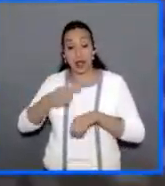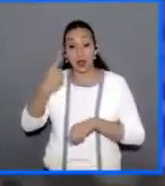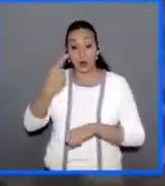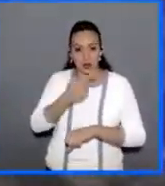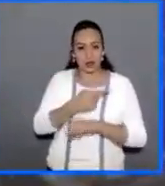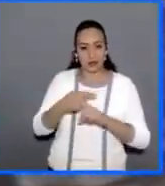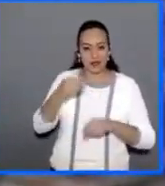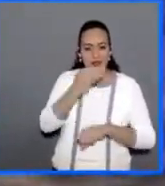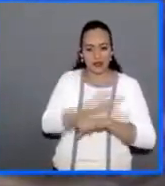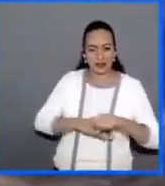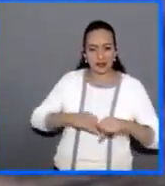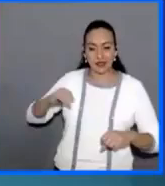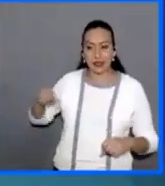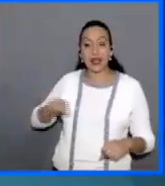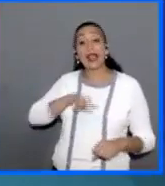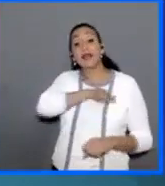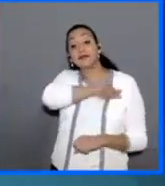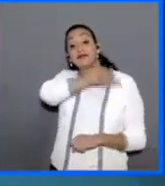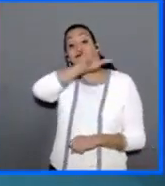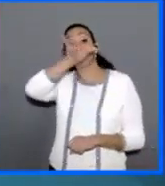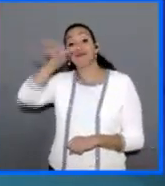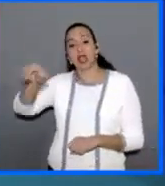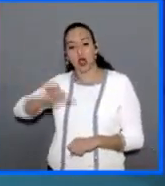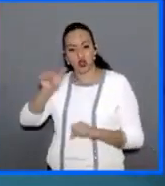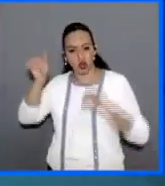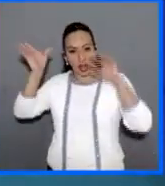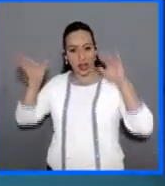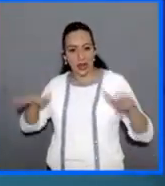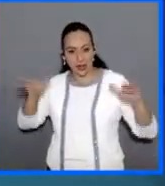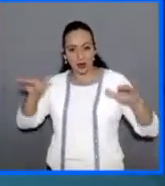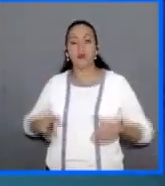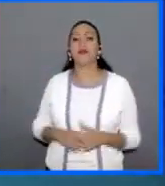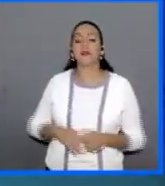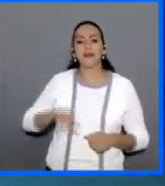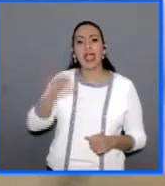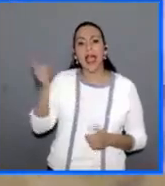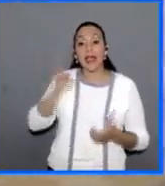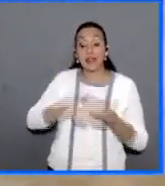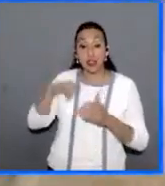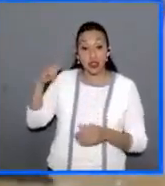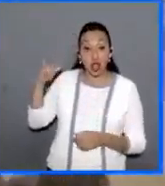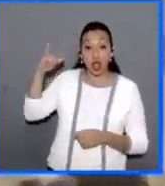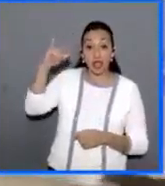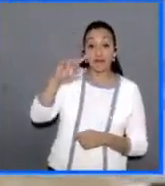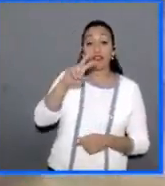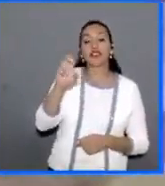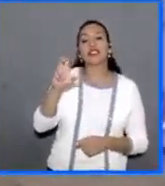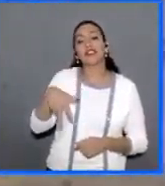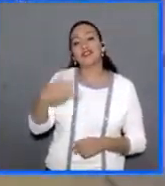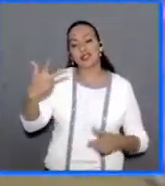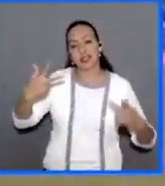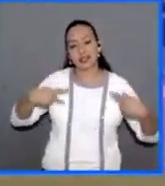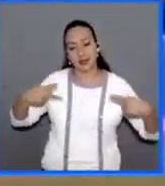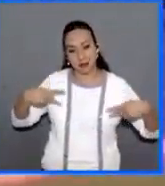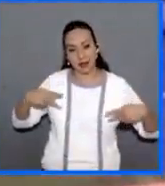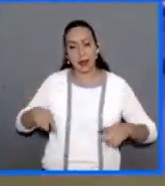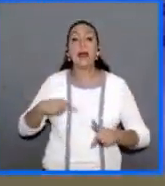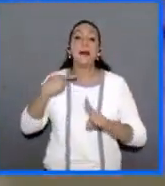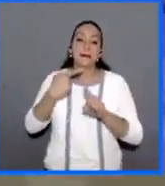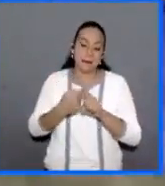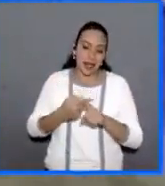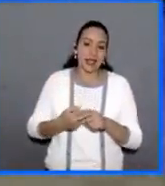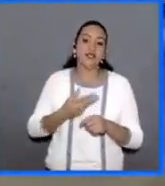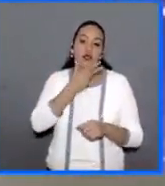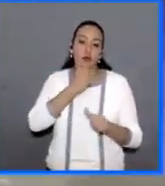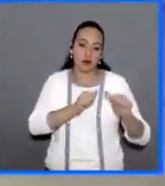al aeropuerto de Gatwick. A bordo viajaban 232 pasajeros y 12 miembros de la tripulación, según reveló la Dirección